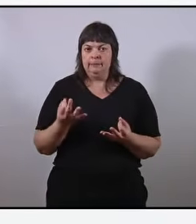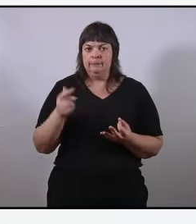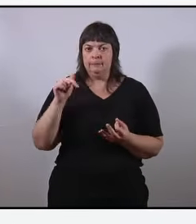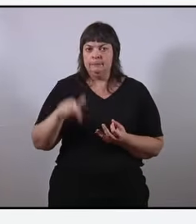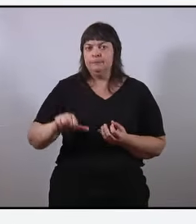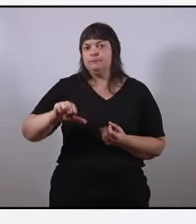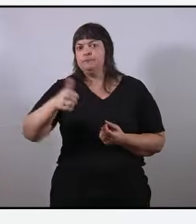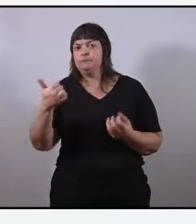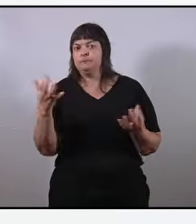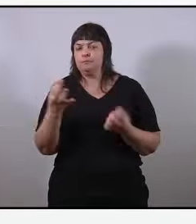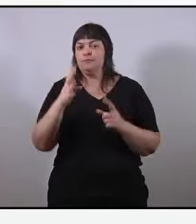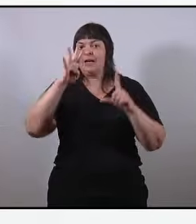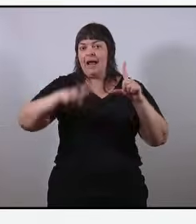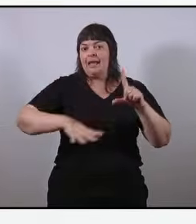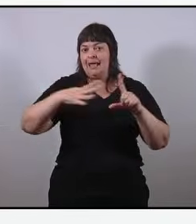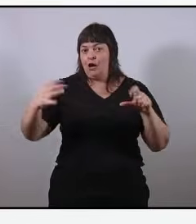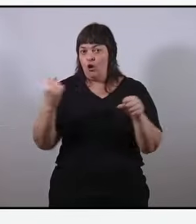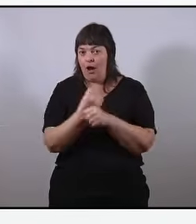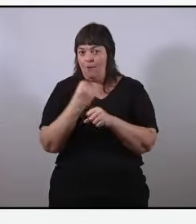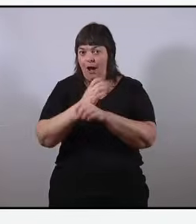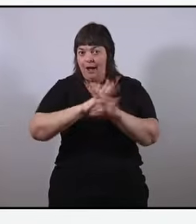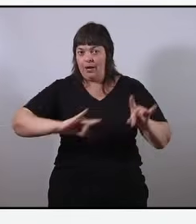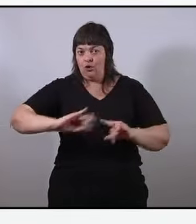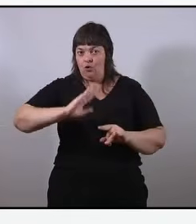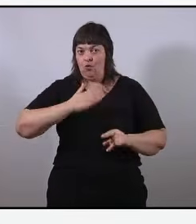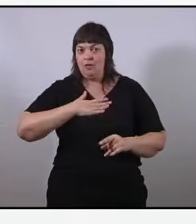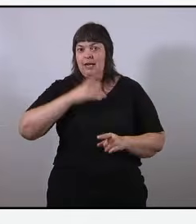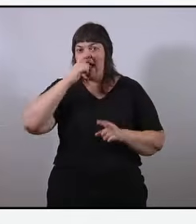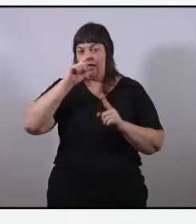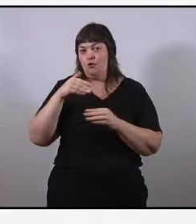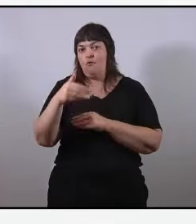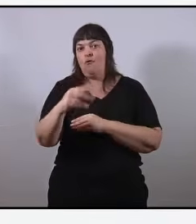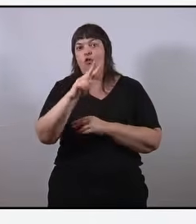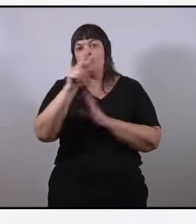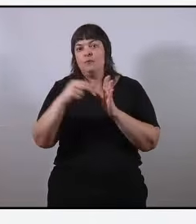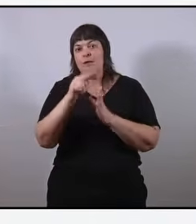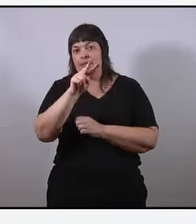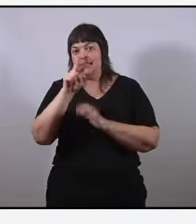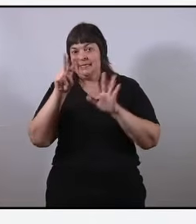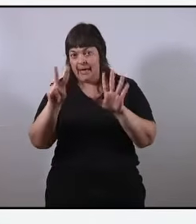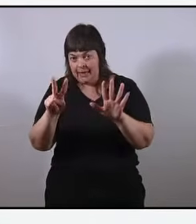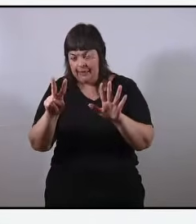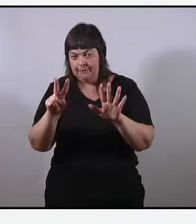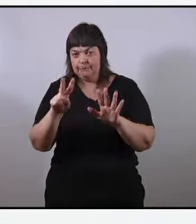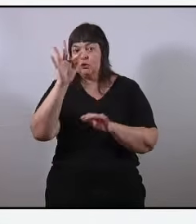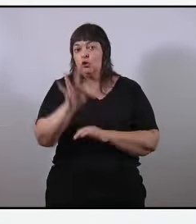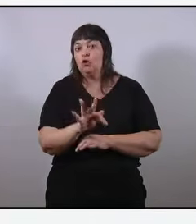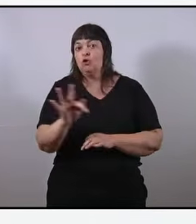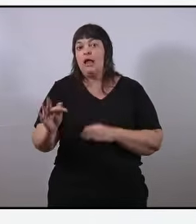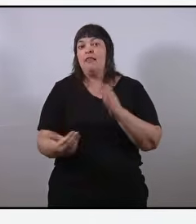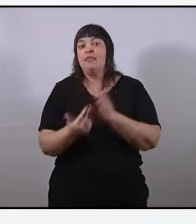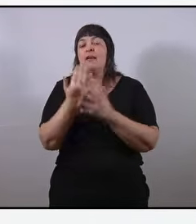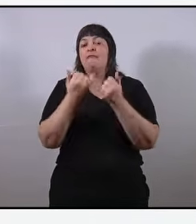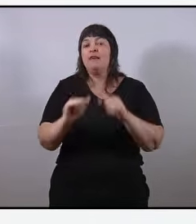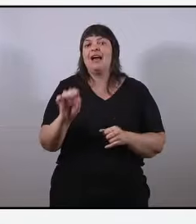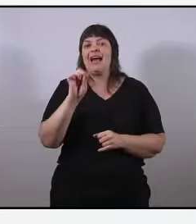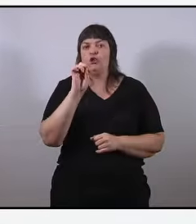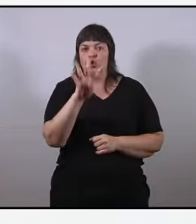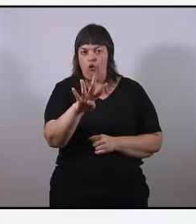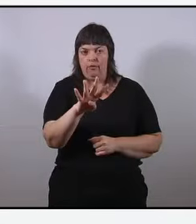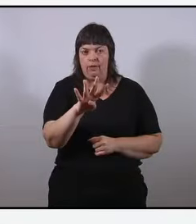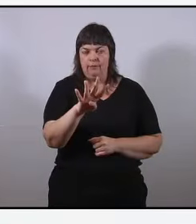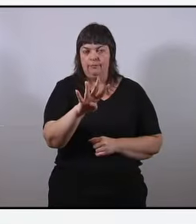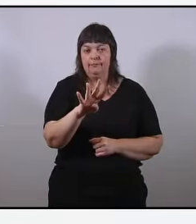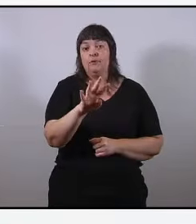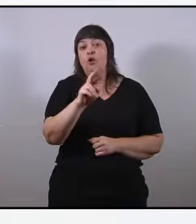hoy el calendario laboral de nuestra región para 2027. Recoge en total 14 festivos, 12